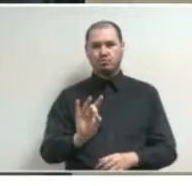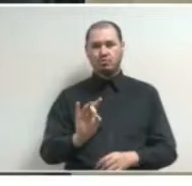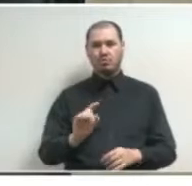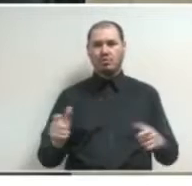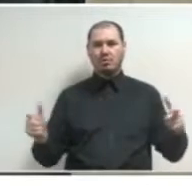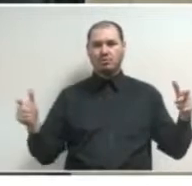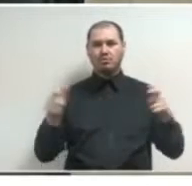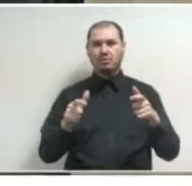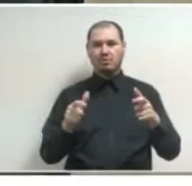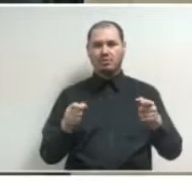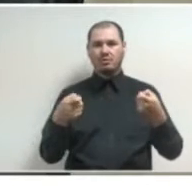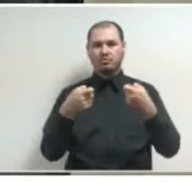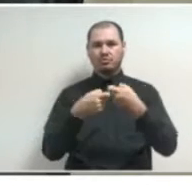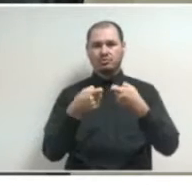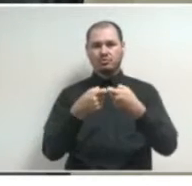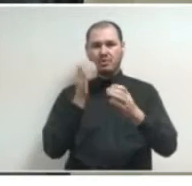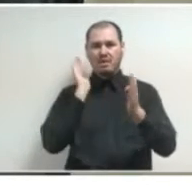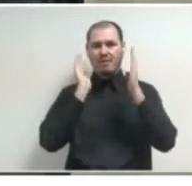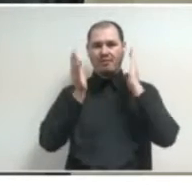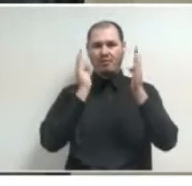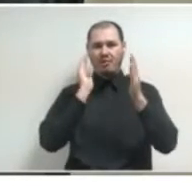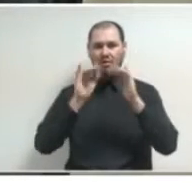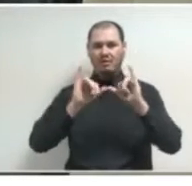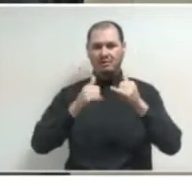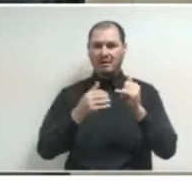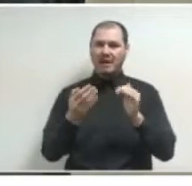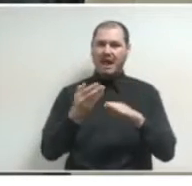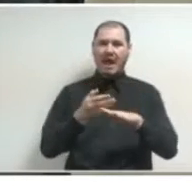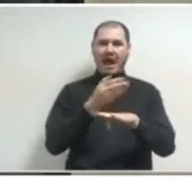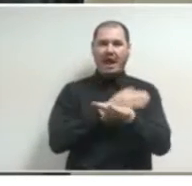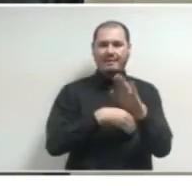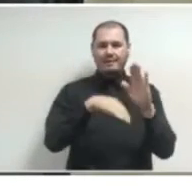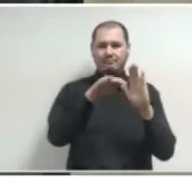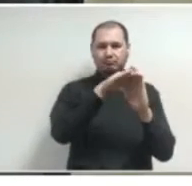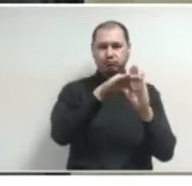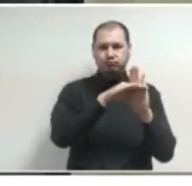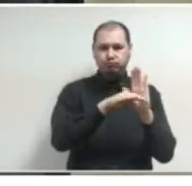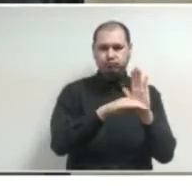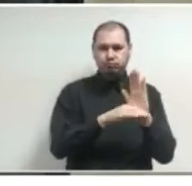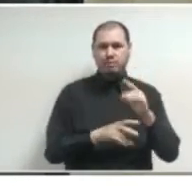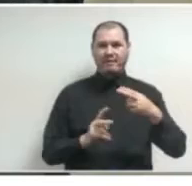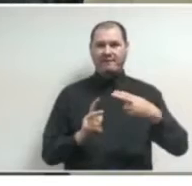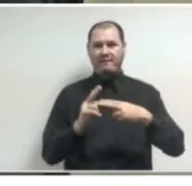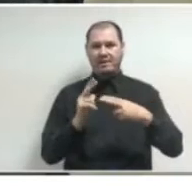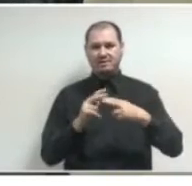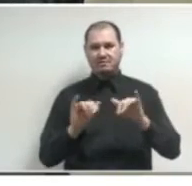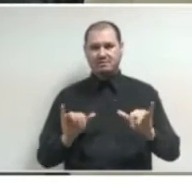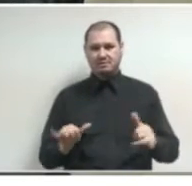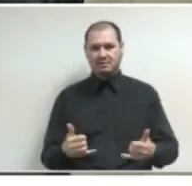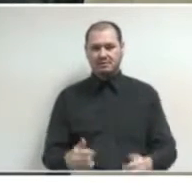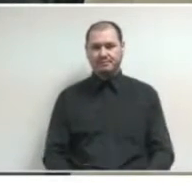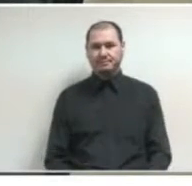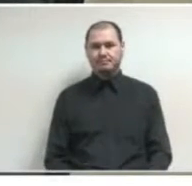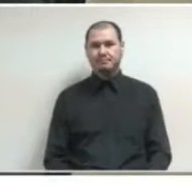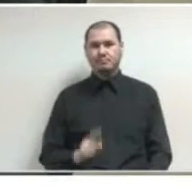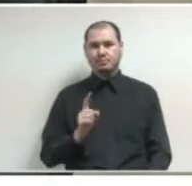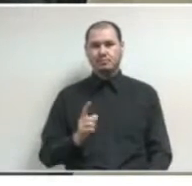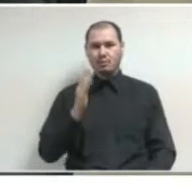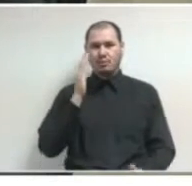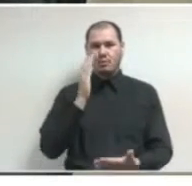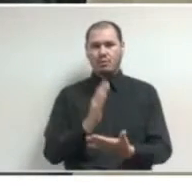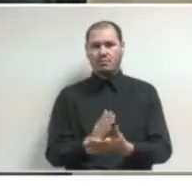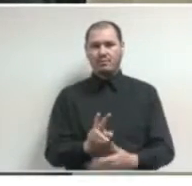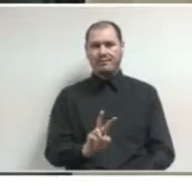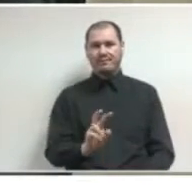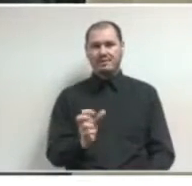Oshoja, ate gremio de abogados, dive, o programada cuecoa con